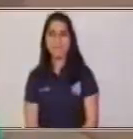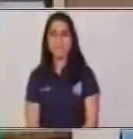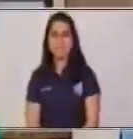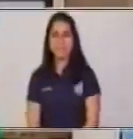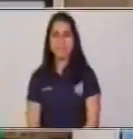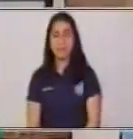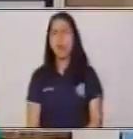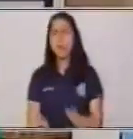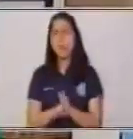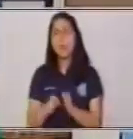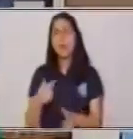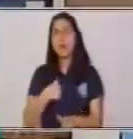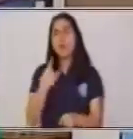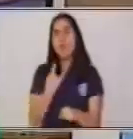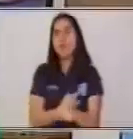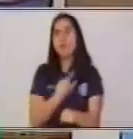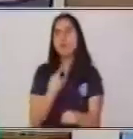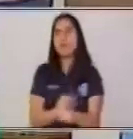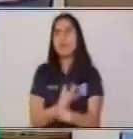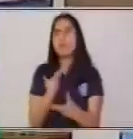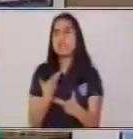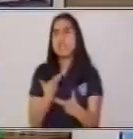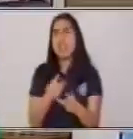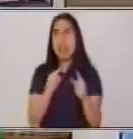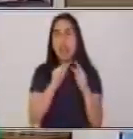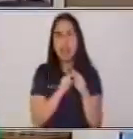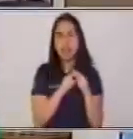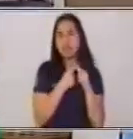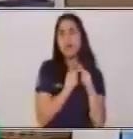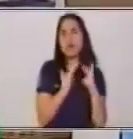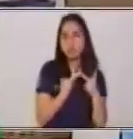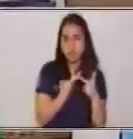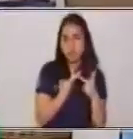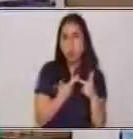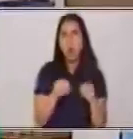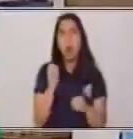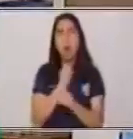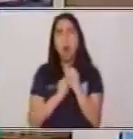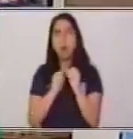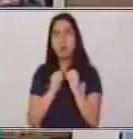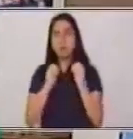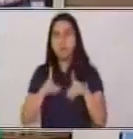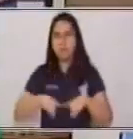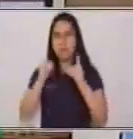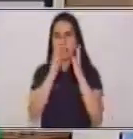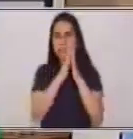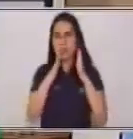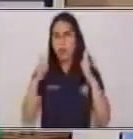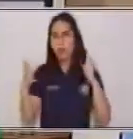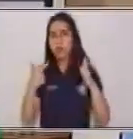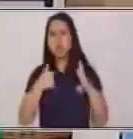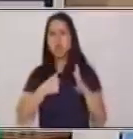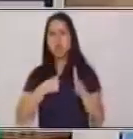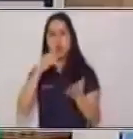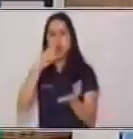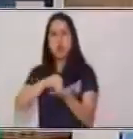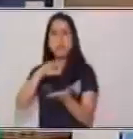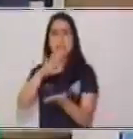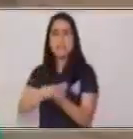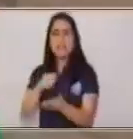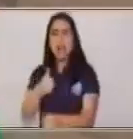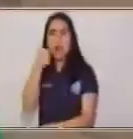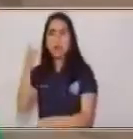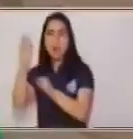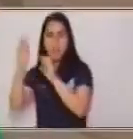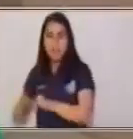mi desarrollo y en el desarrollo voy a hacer una enumeración o una secuencia. Y en el párrafo de